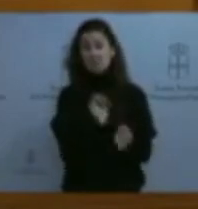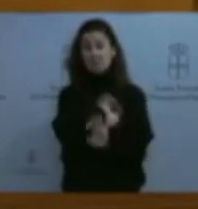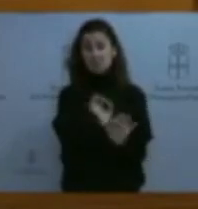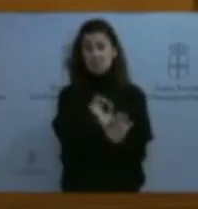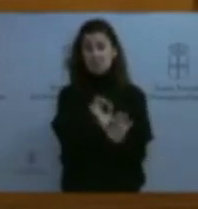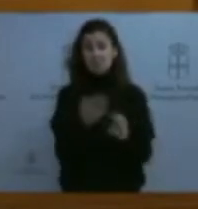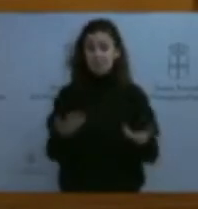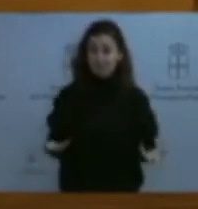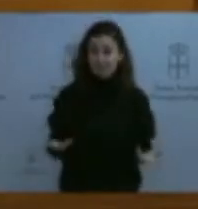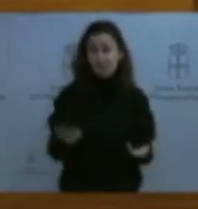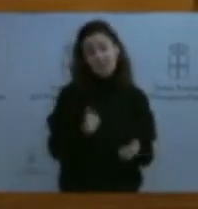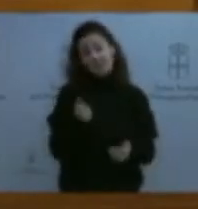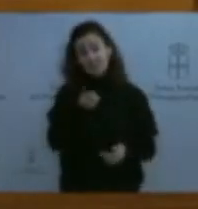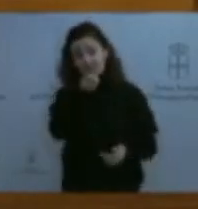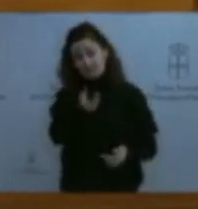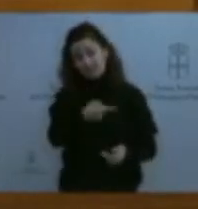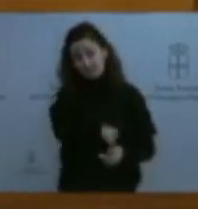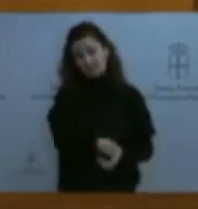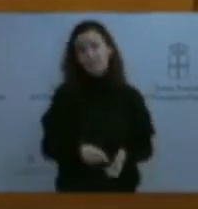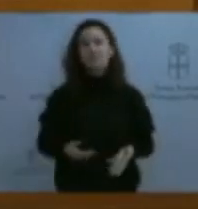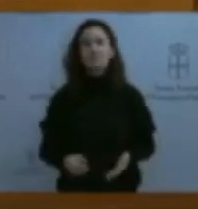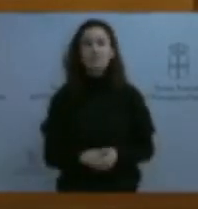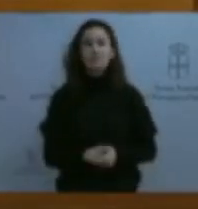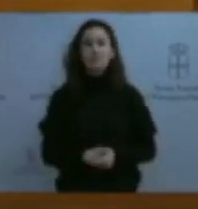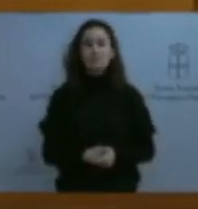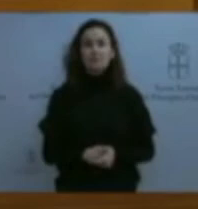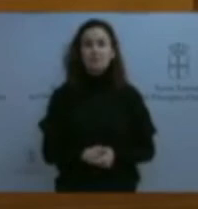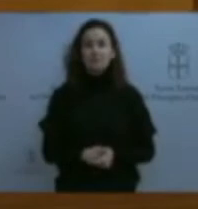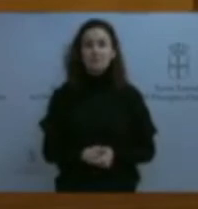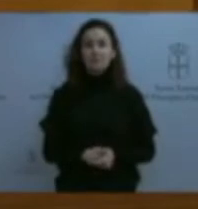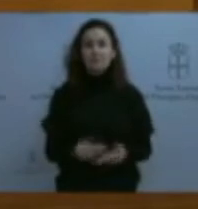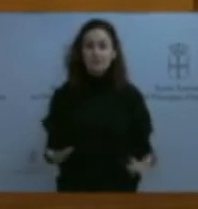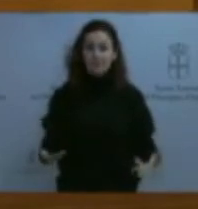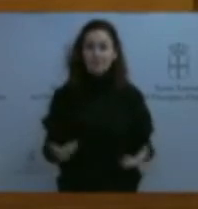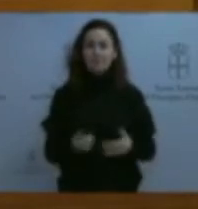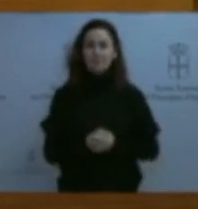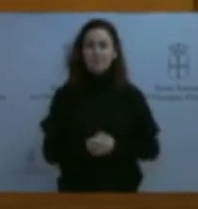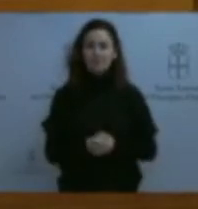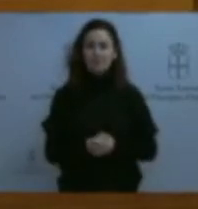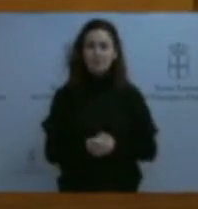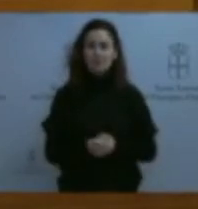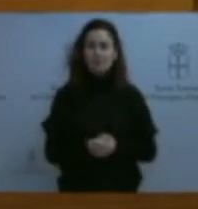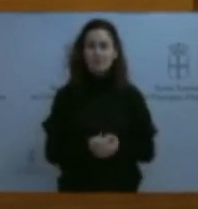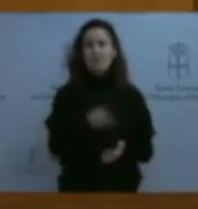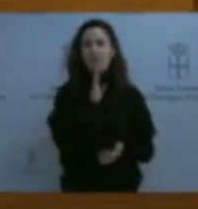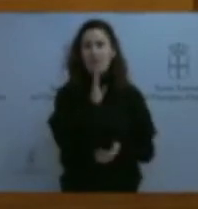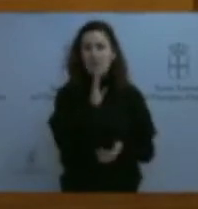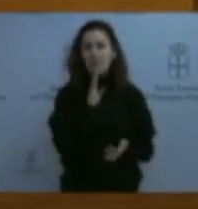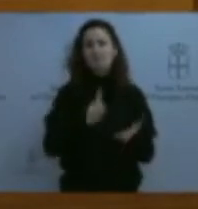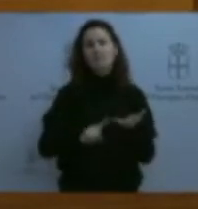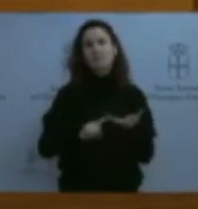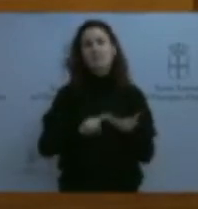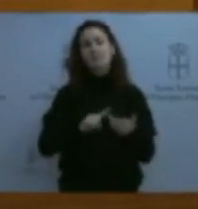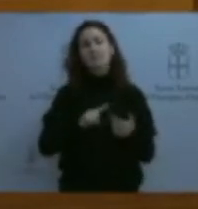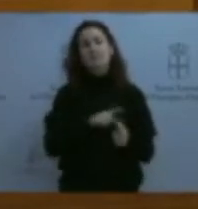dicho sea de paso. Y que las razones que justifican todo esto son razones